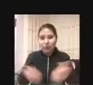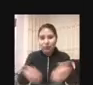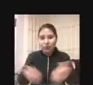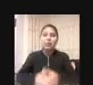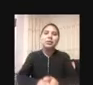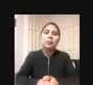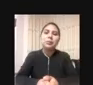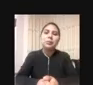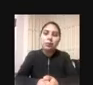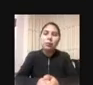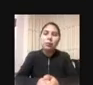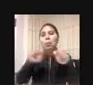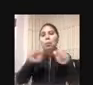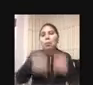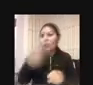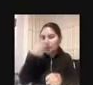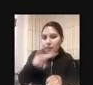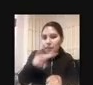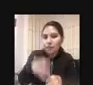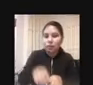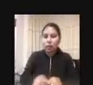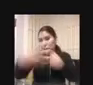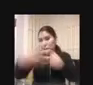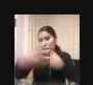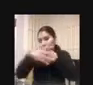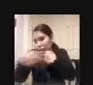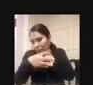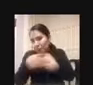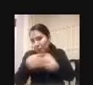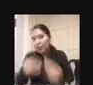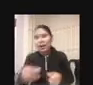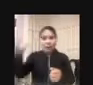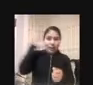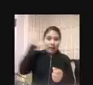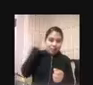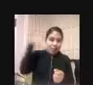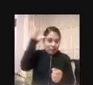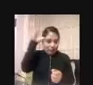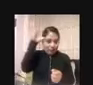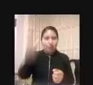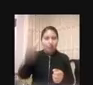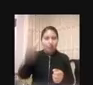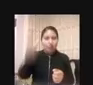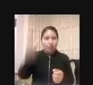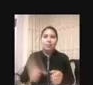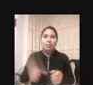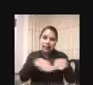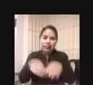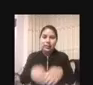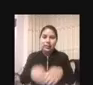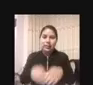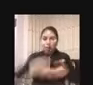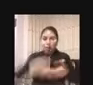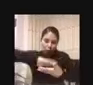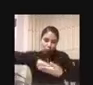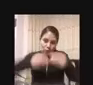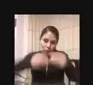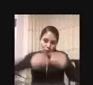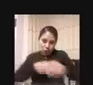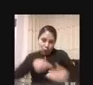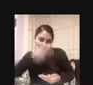ellos aprenden con la imitación, ¿no? Aquí vemos en la imagen que está aprendiendo un cuento, pero haciendo siempre la imitación de lo que